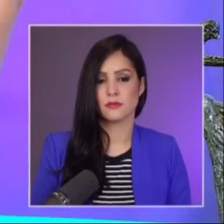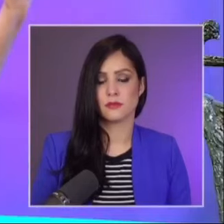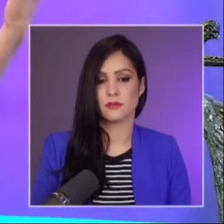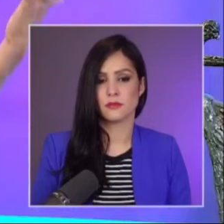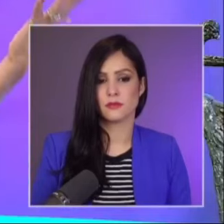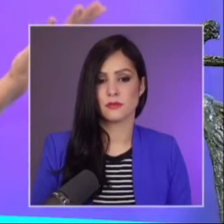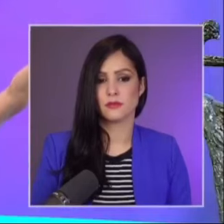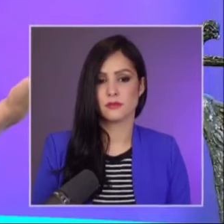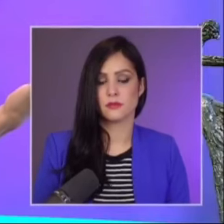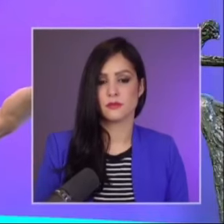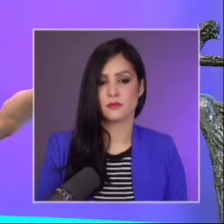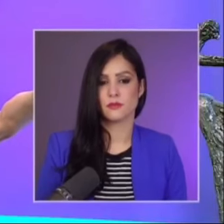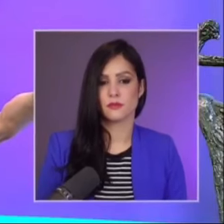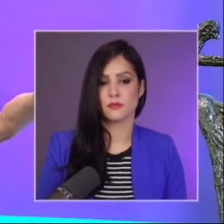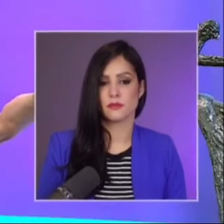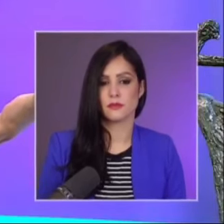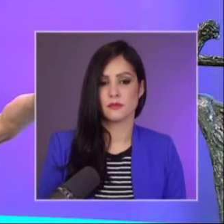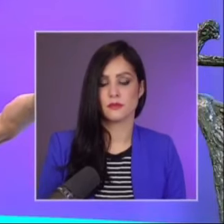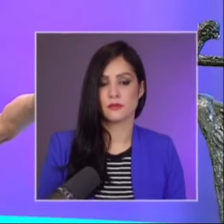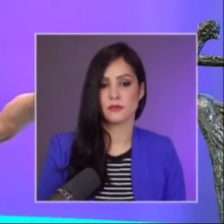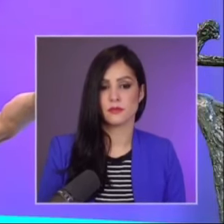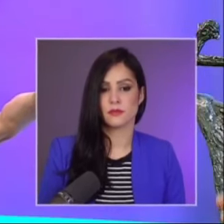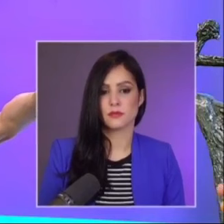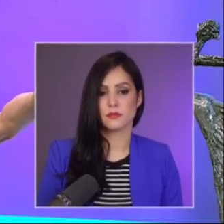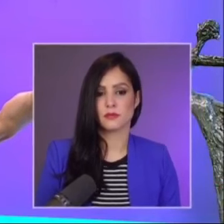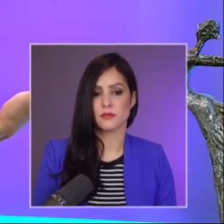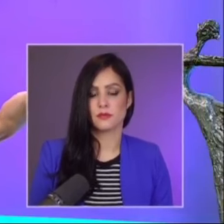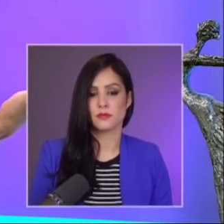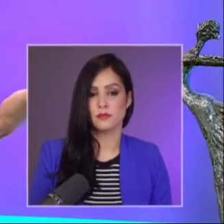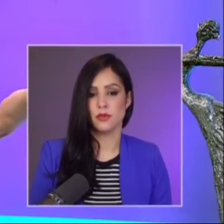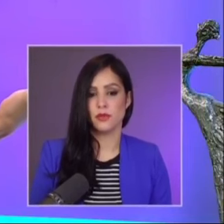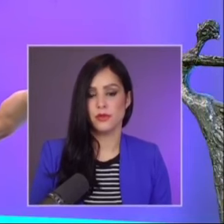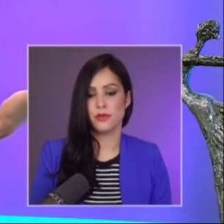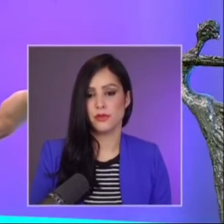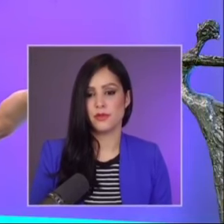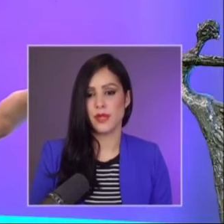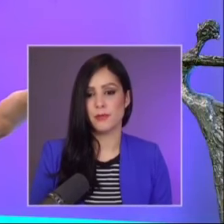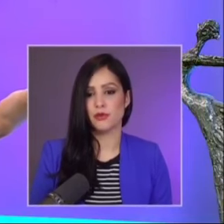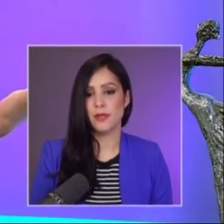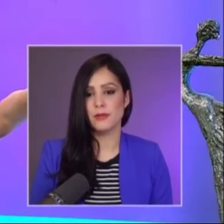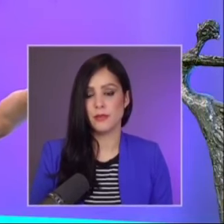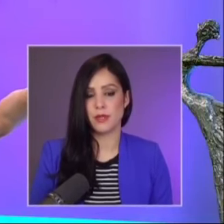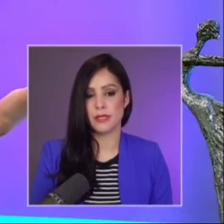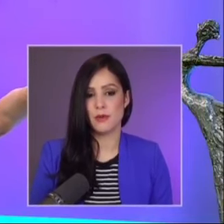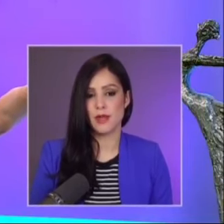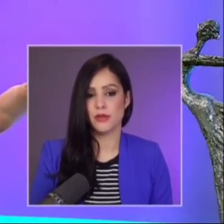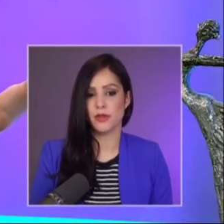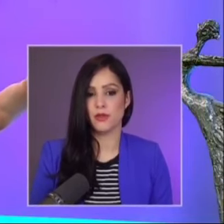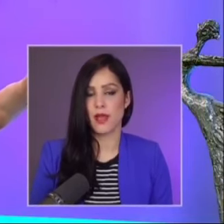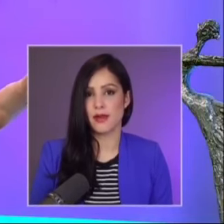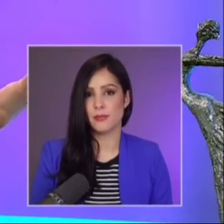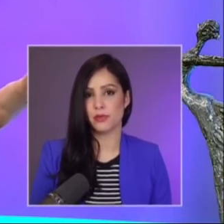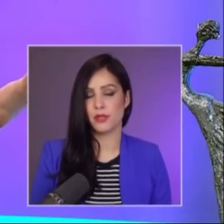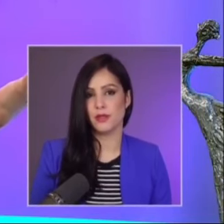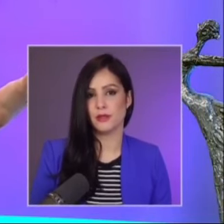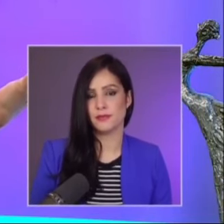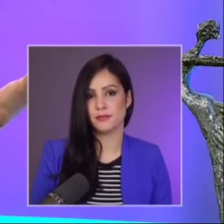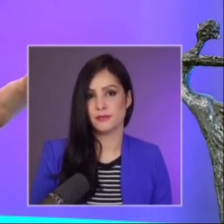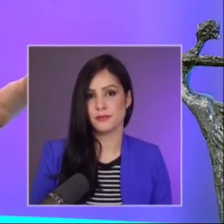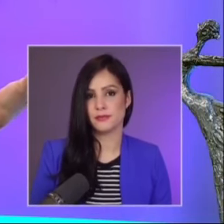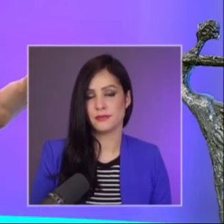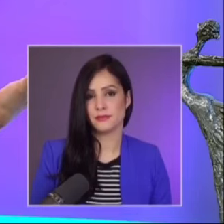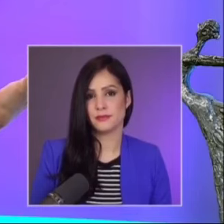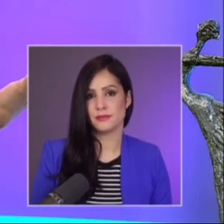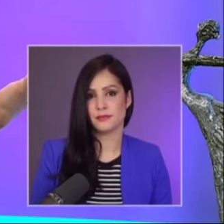demandas todo eso a una sola persona bueno Yolanda y si era posible porque estamos hablando de área protegida